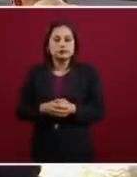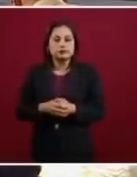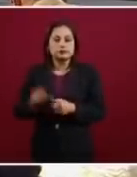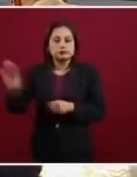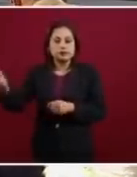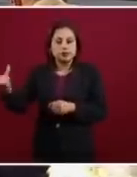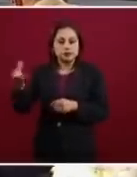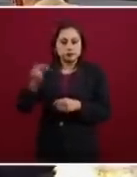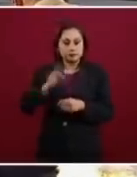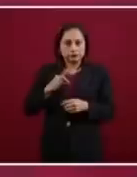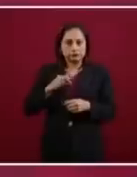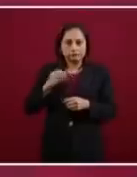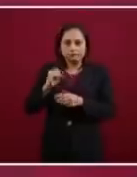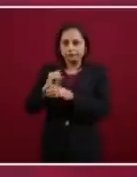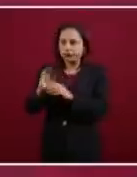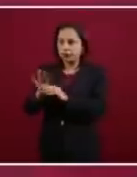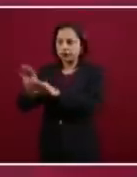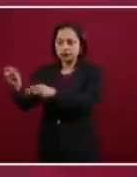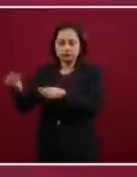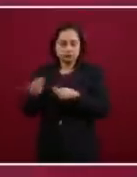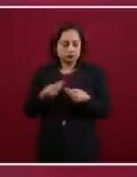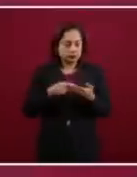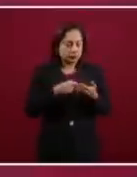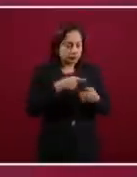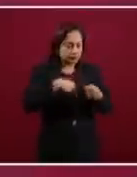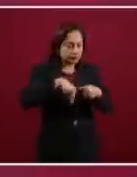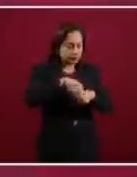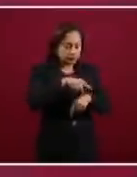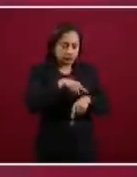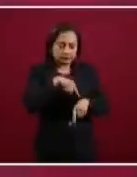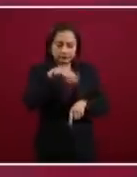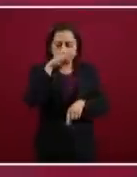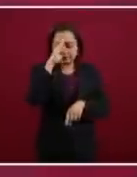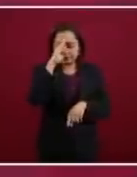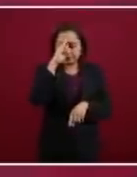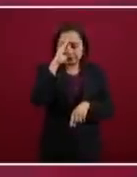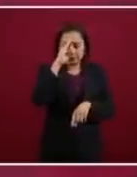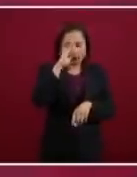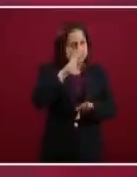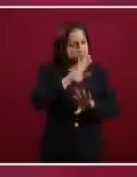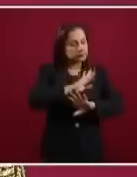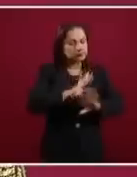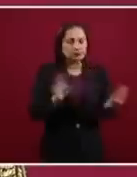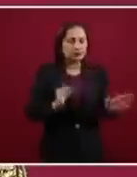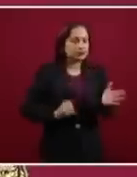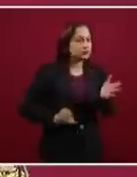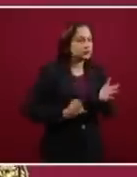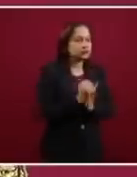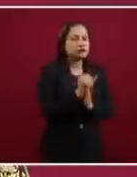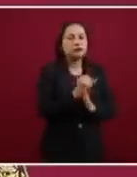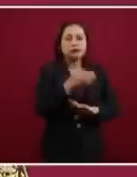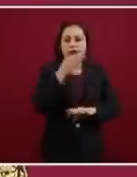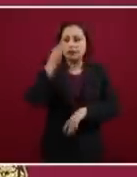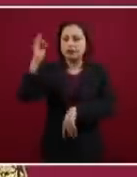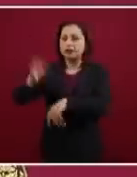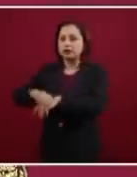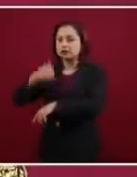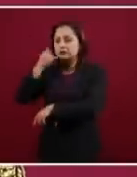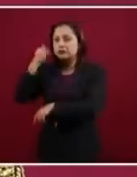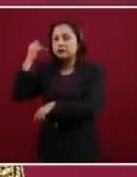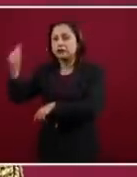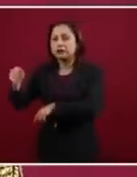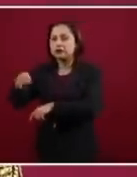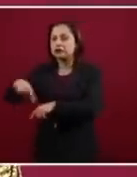entre todos se determina bueno hay que desde retirar al personal que está realizando